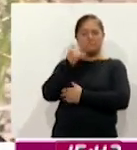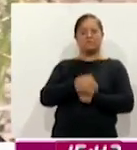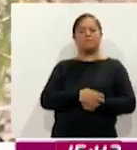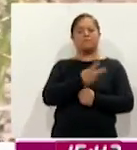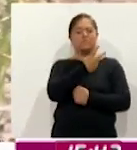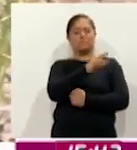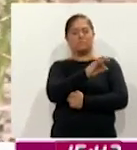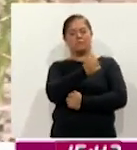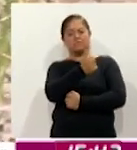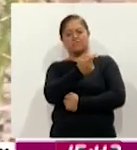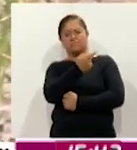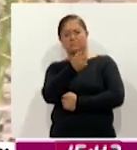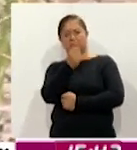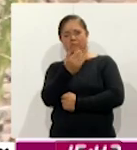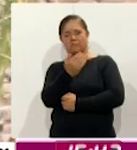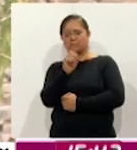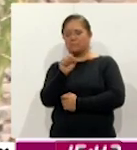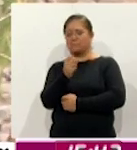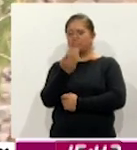el